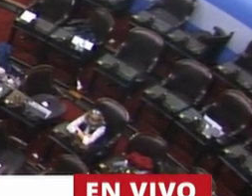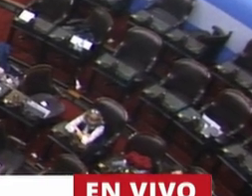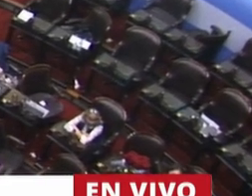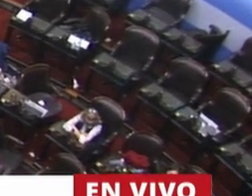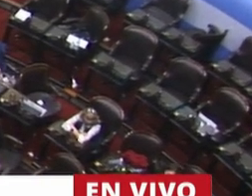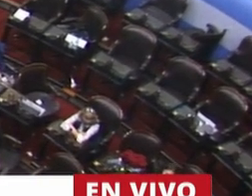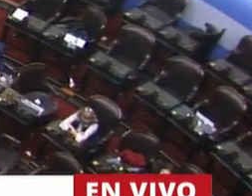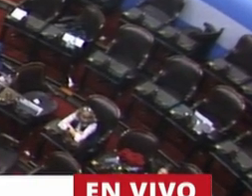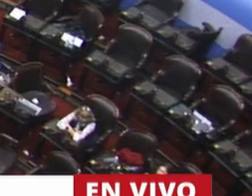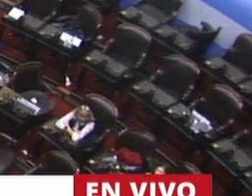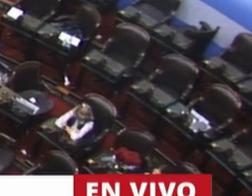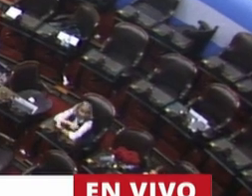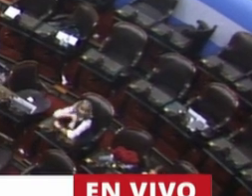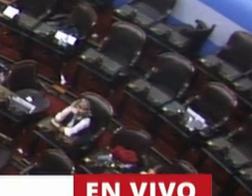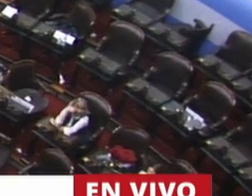mat